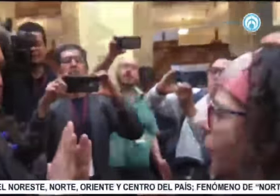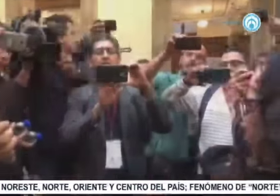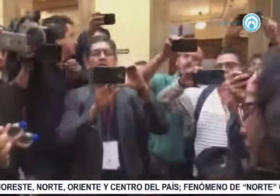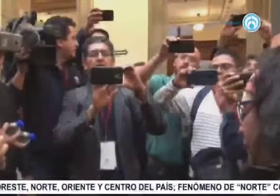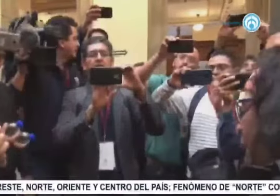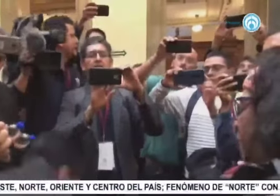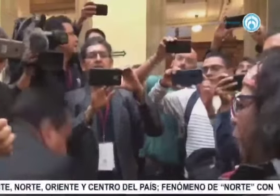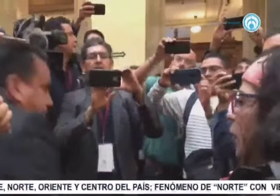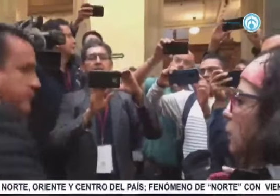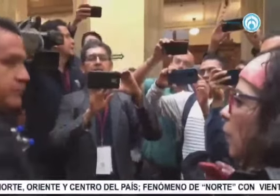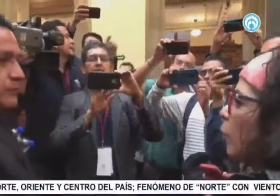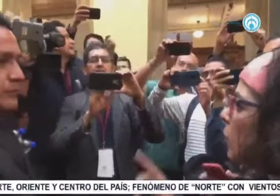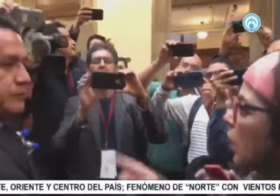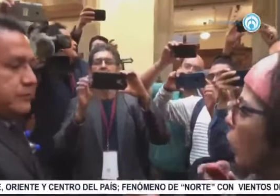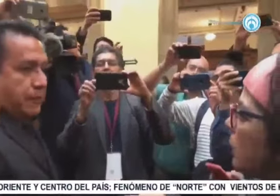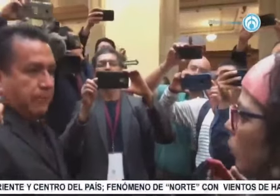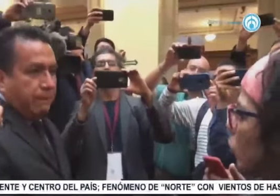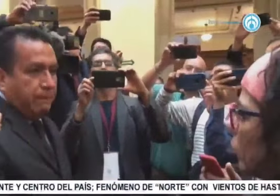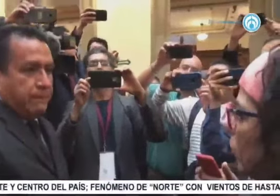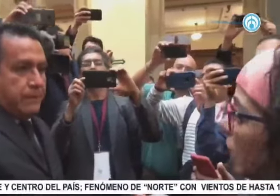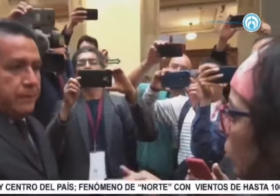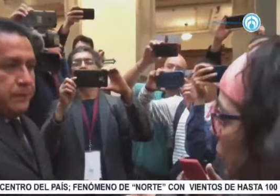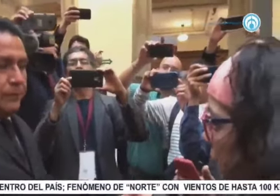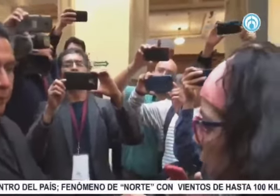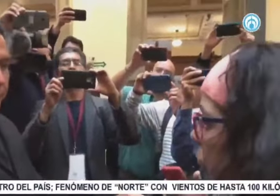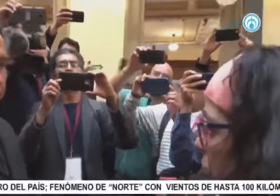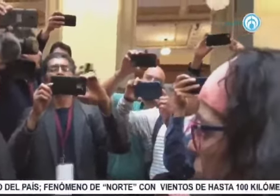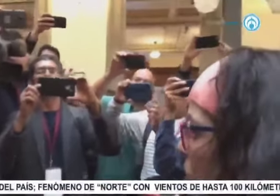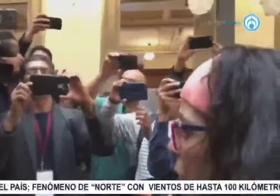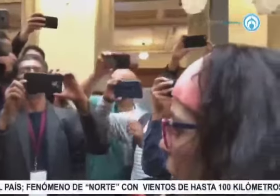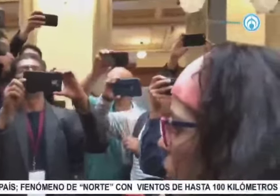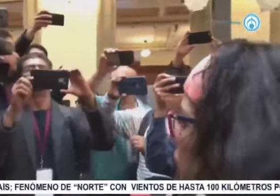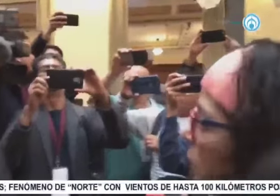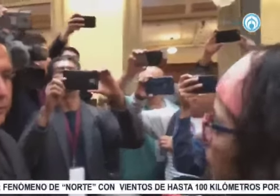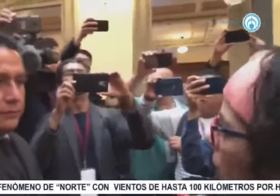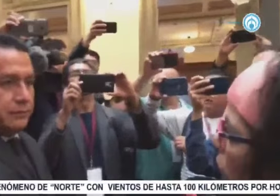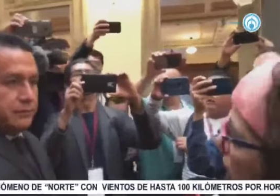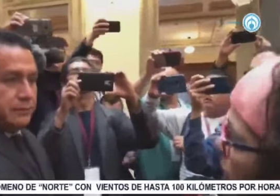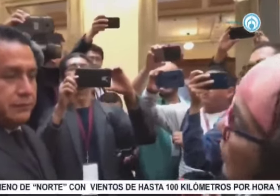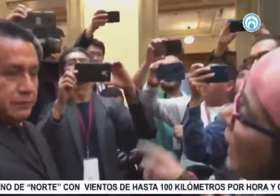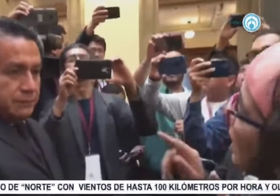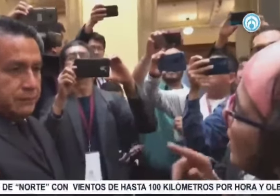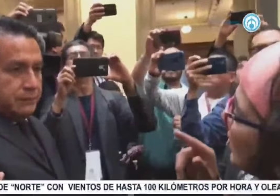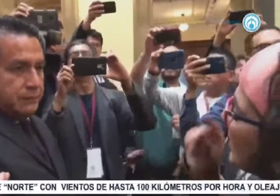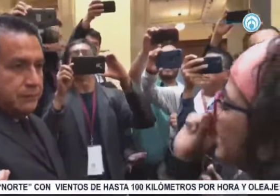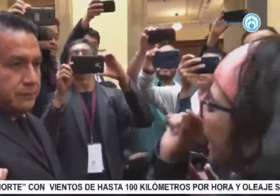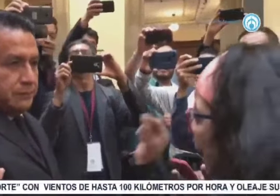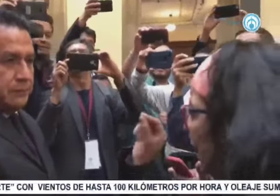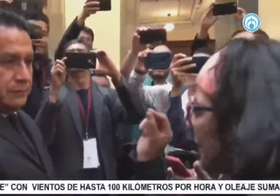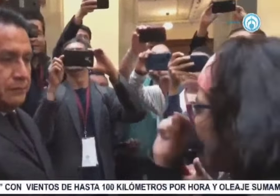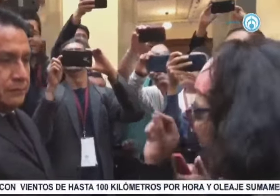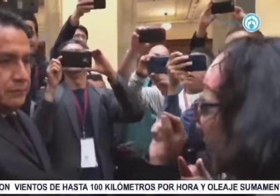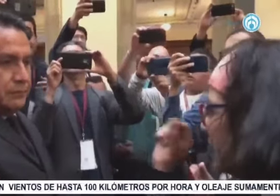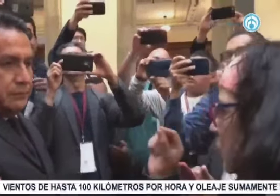no, pues reporteras como ella y otras lo que merecen es un balazo. Ese es un tipo que tiene un...